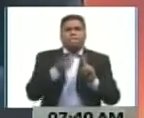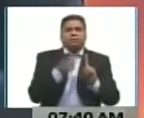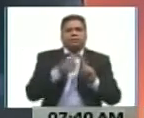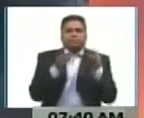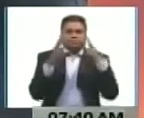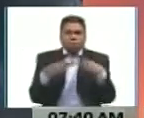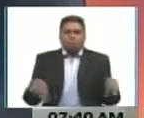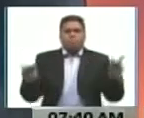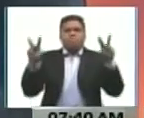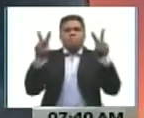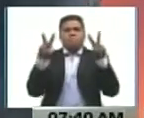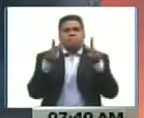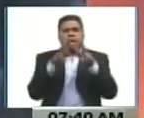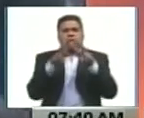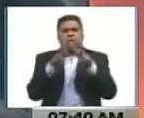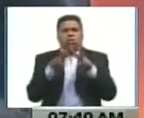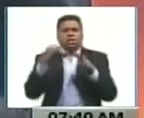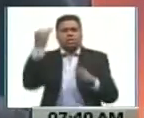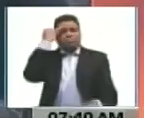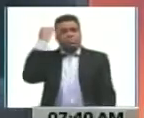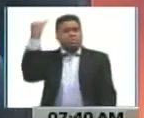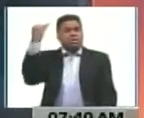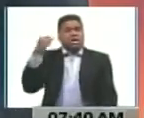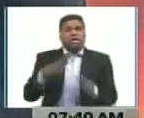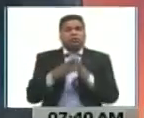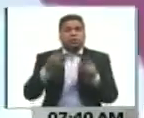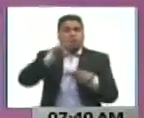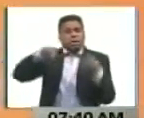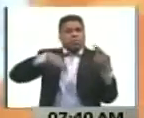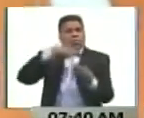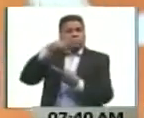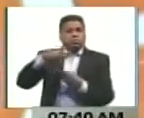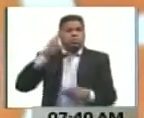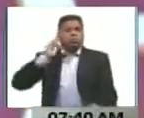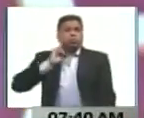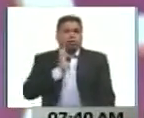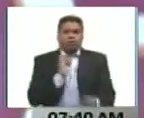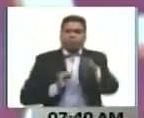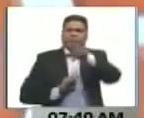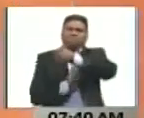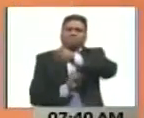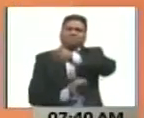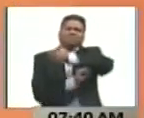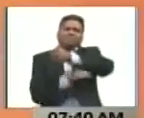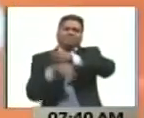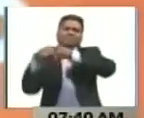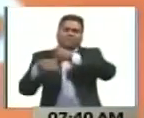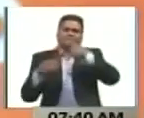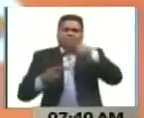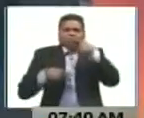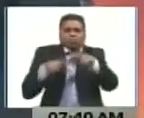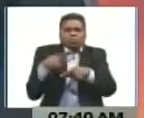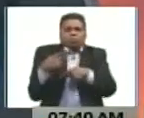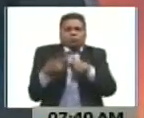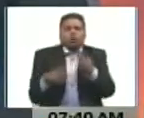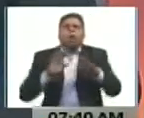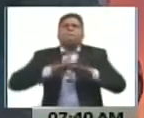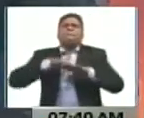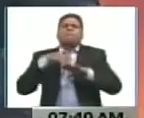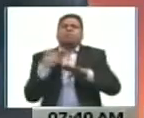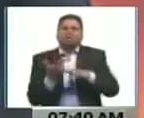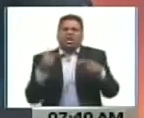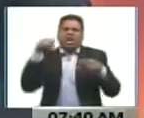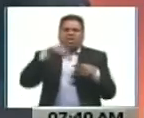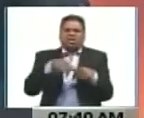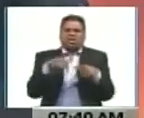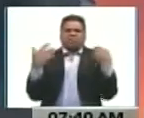valores fundamentales, ideológicos de la Revolución Bolivariana que sostienen este proceso. ¿Por qué se reúnen los intelectuales en Venezuela? ¿Por